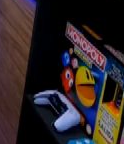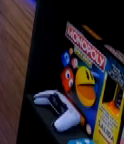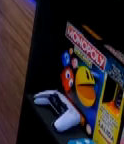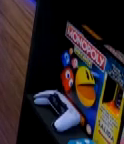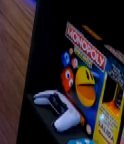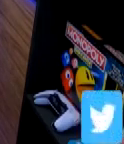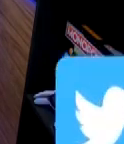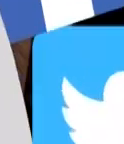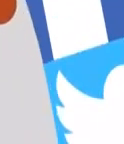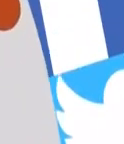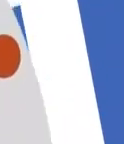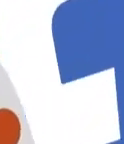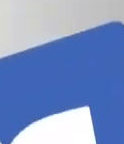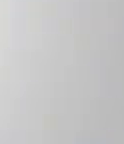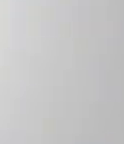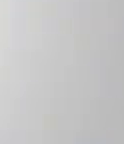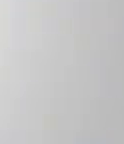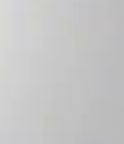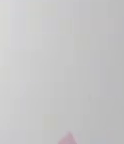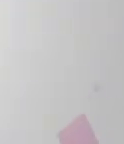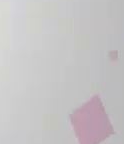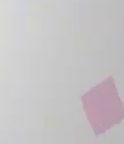internet.